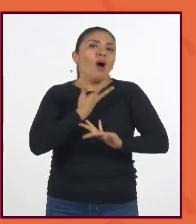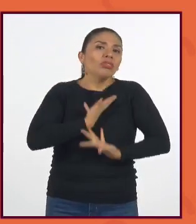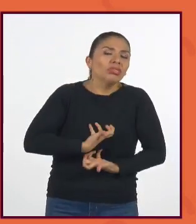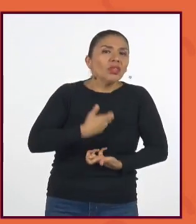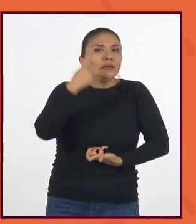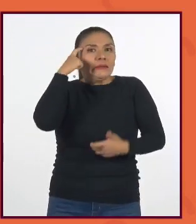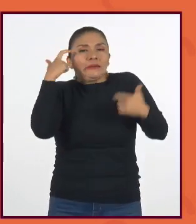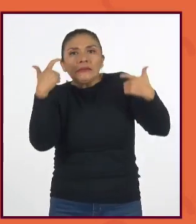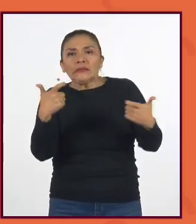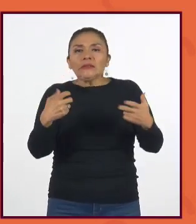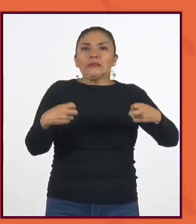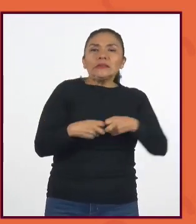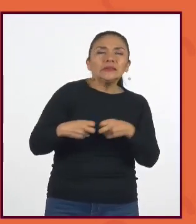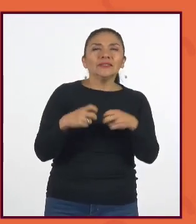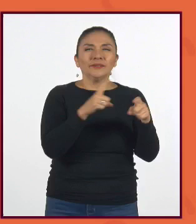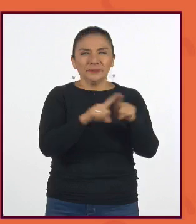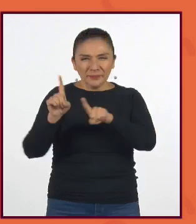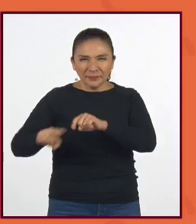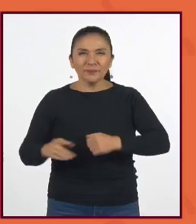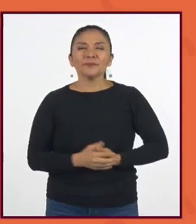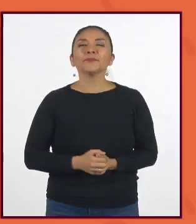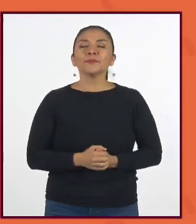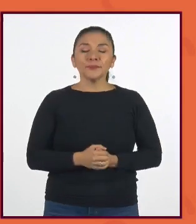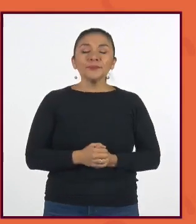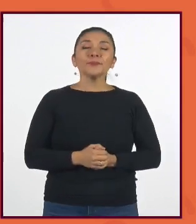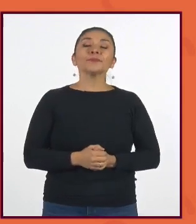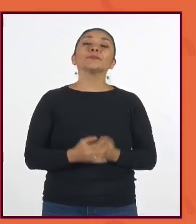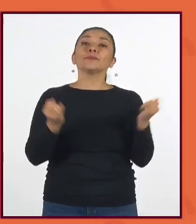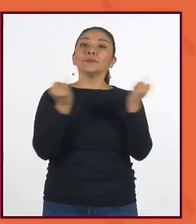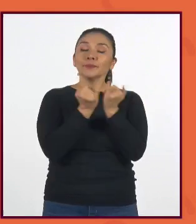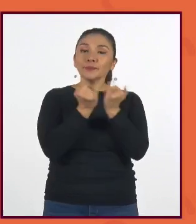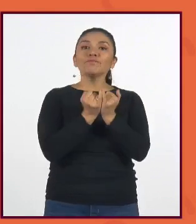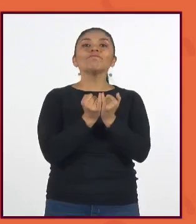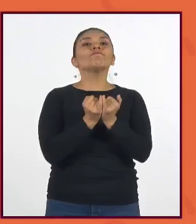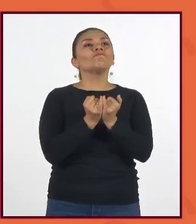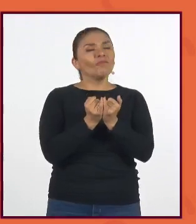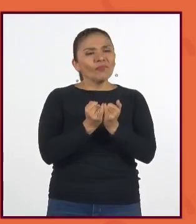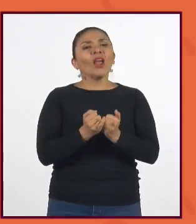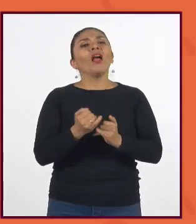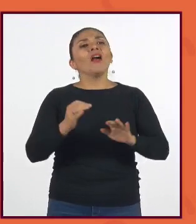ansiedad. Entonces, también la promoción de hábitos sanos,